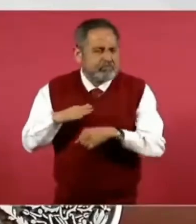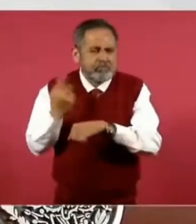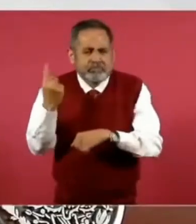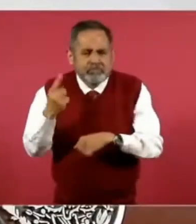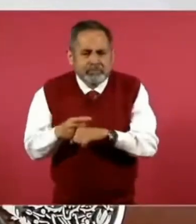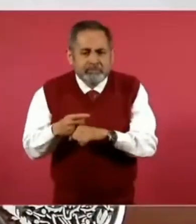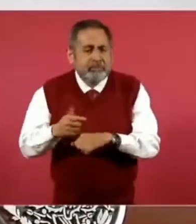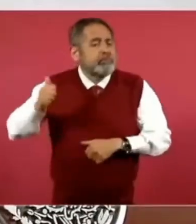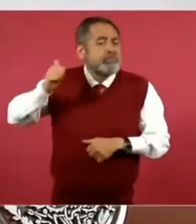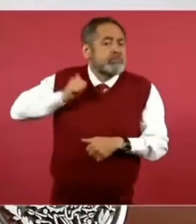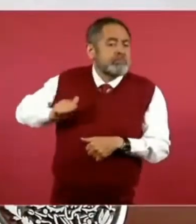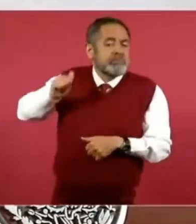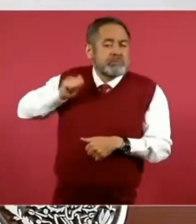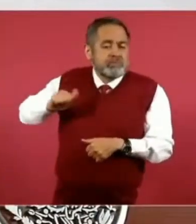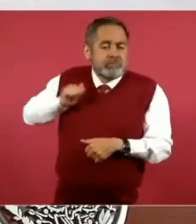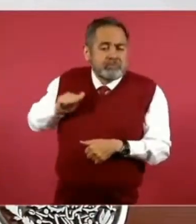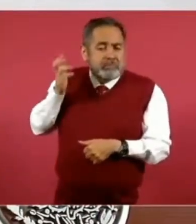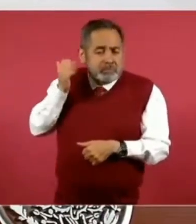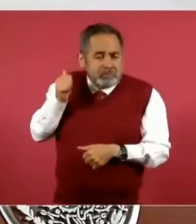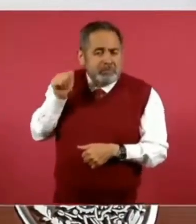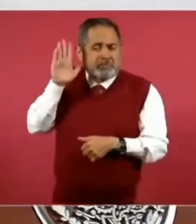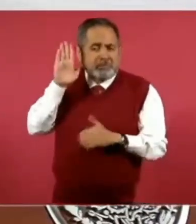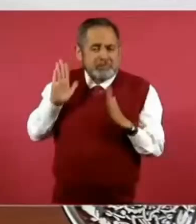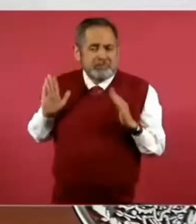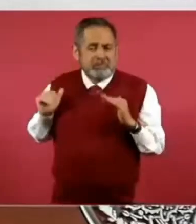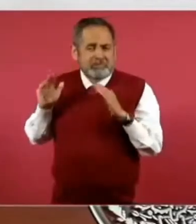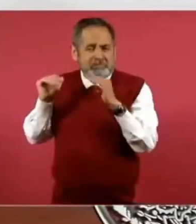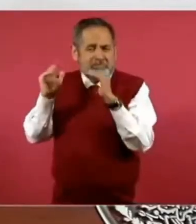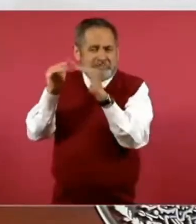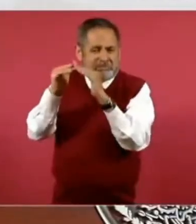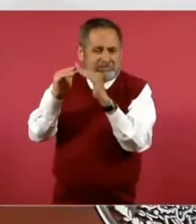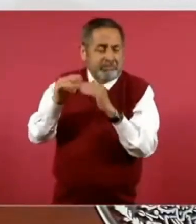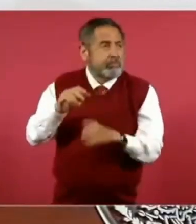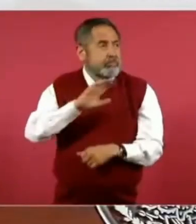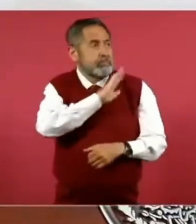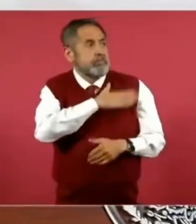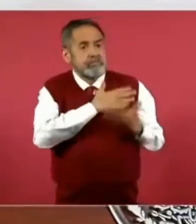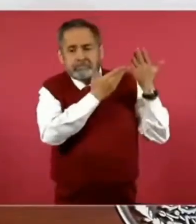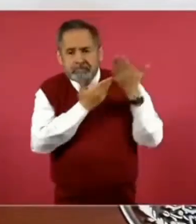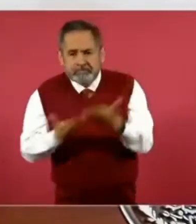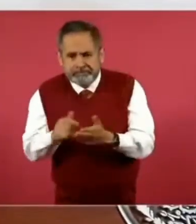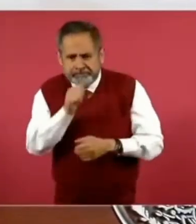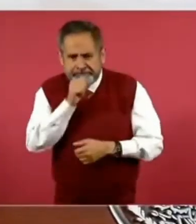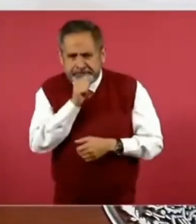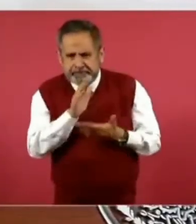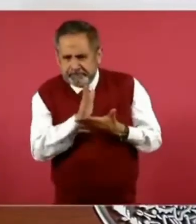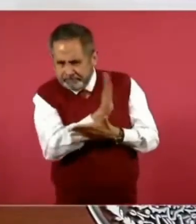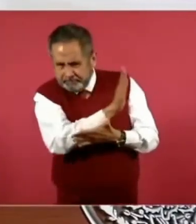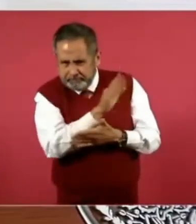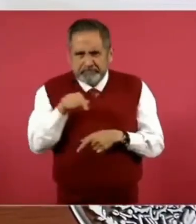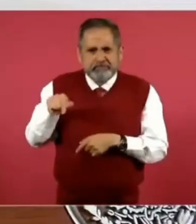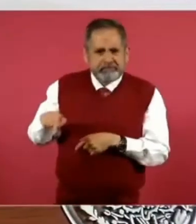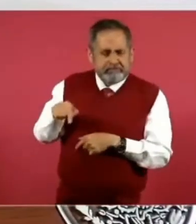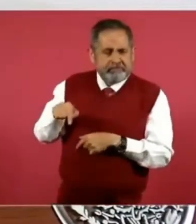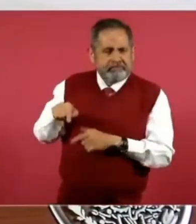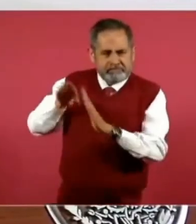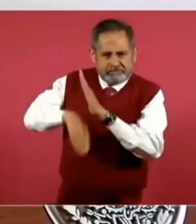de las grandes civilizaciones que florecieron antes de la llegada de los europeos.